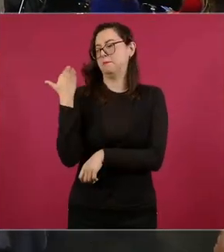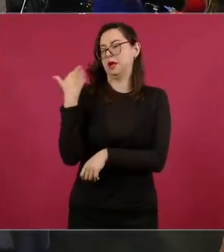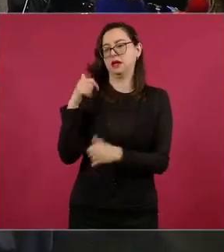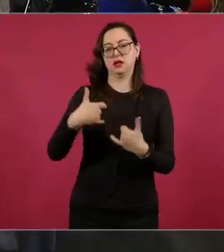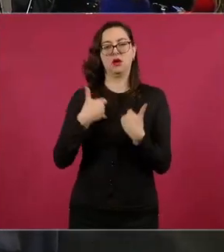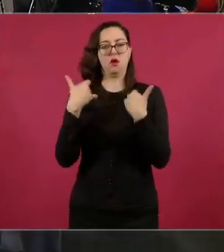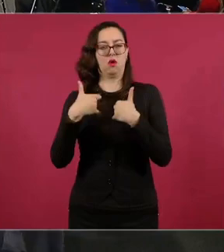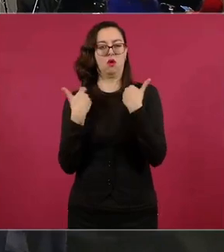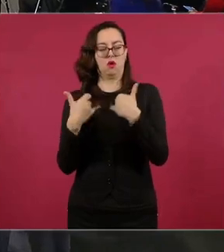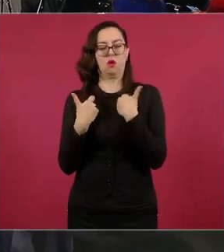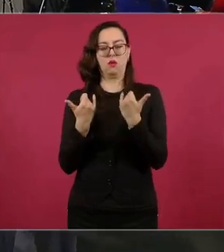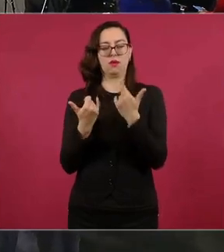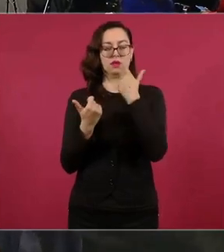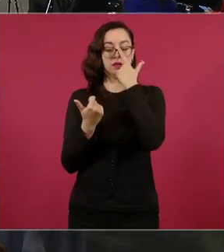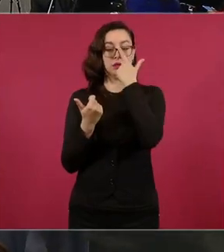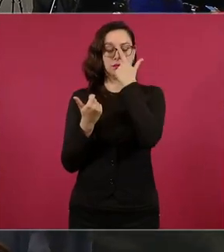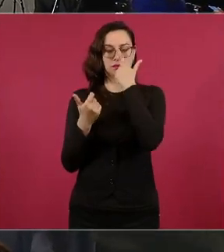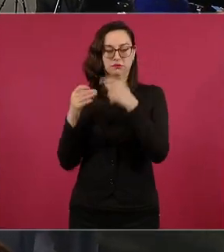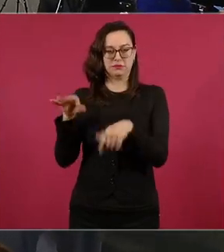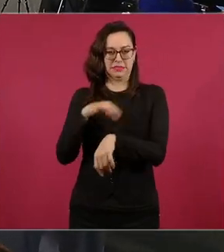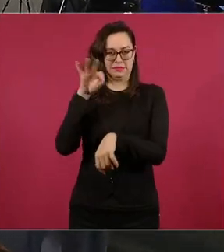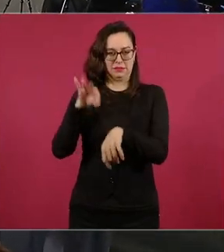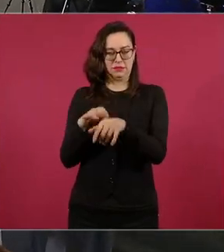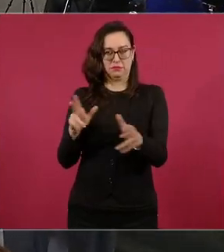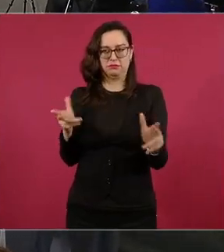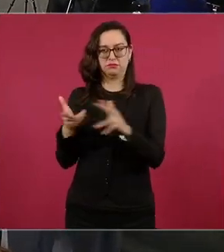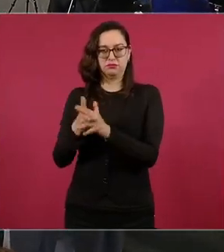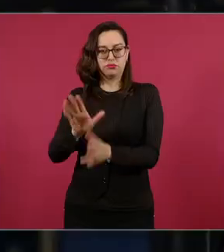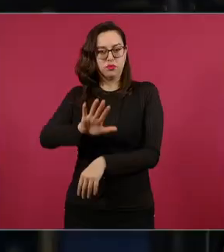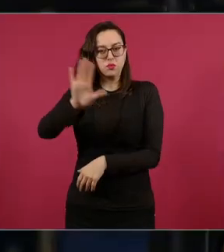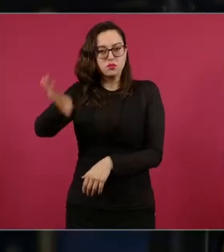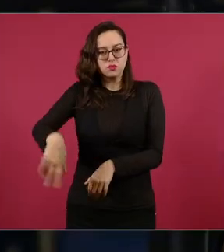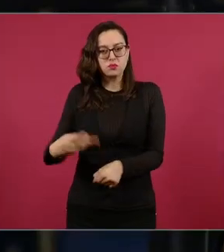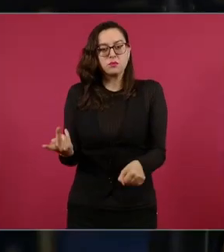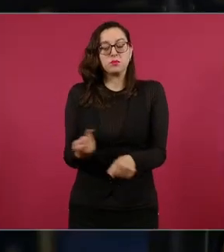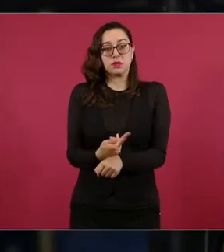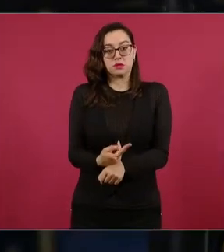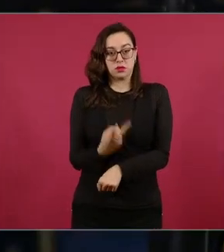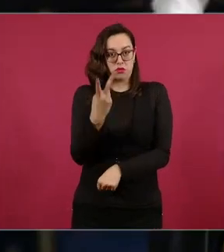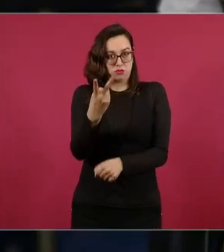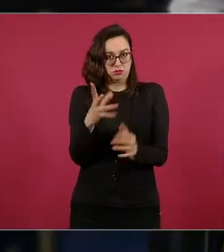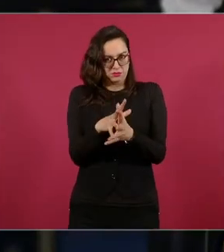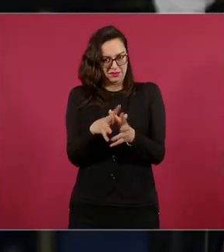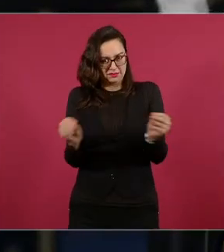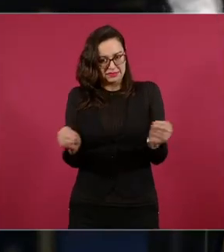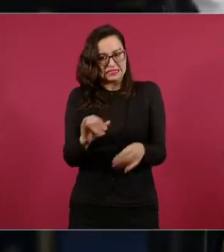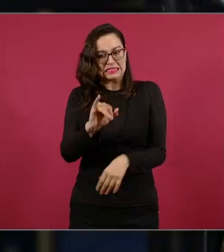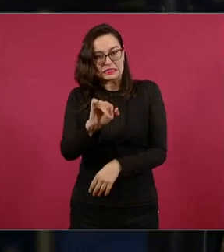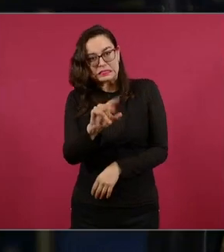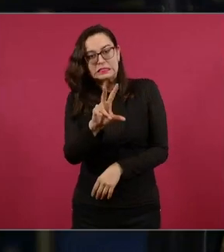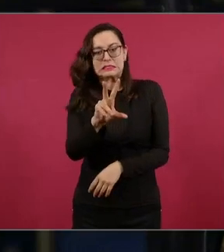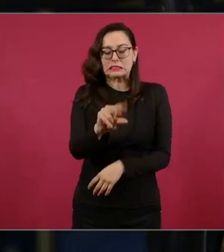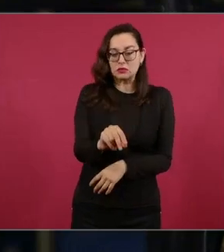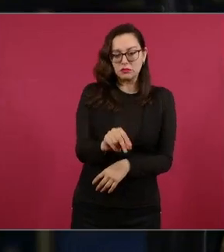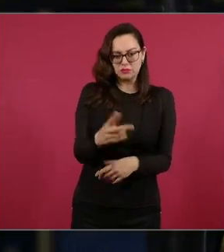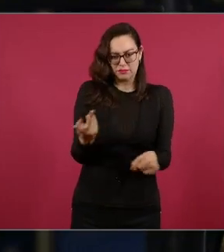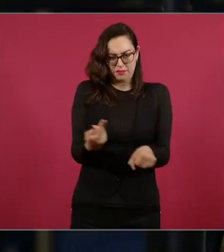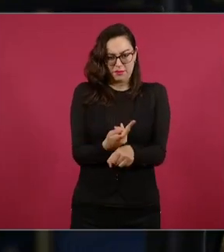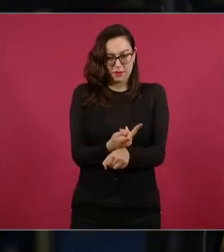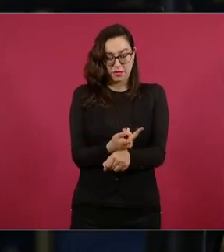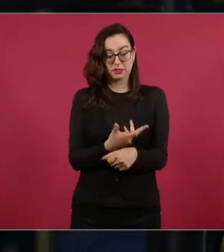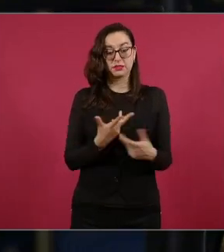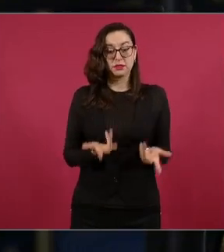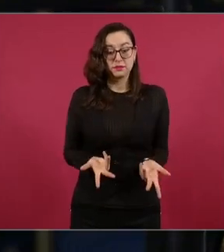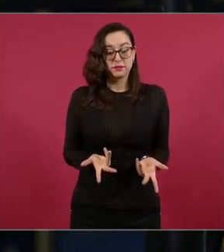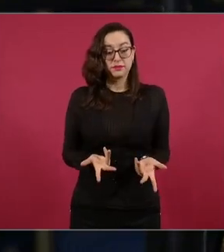asesinado normalista allá en Chilpan 5. Preguntarle justamente sobre esta desaparición, posible desaparición, cómo está la situación de